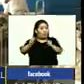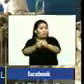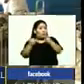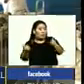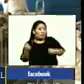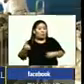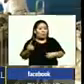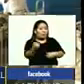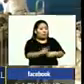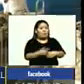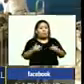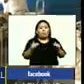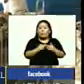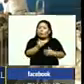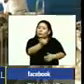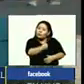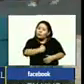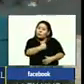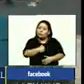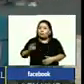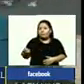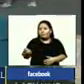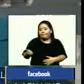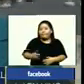causar un enorme sufrimiento económico.